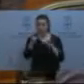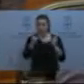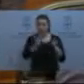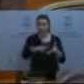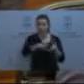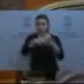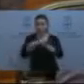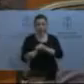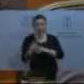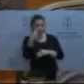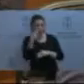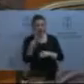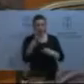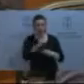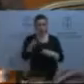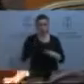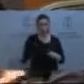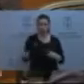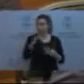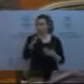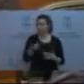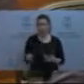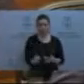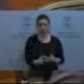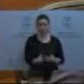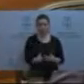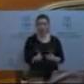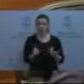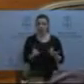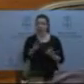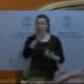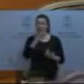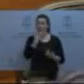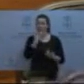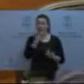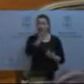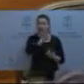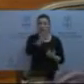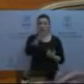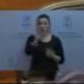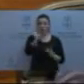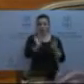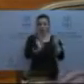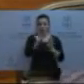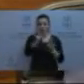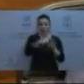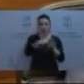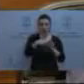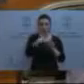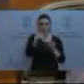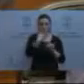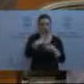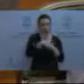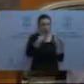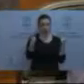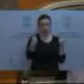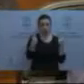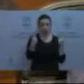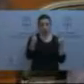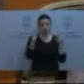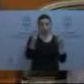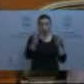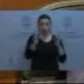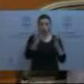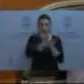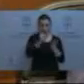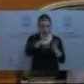realidad demográfica actual. Y así nos encontramos que, por ejemplo, el 35% de las plazas de los colegios públicos no han sido ocupadas al inicio de este